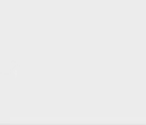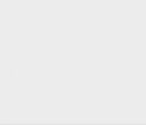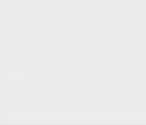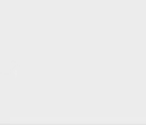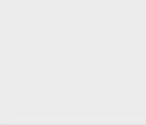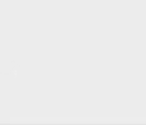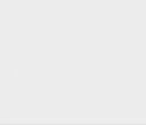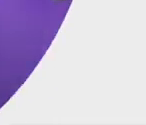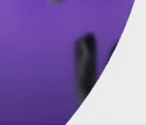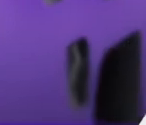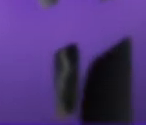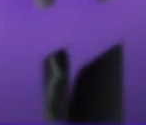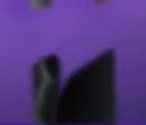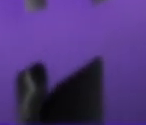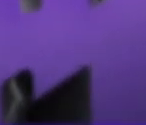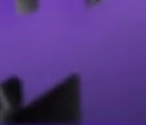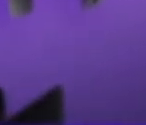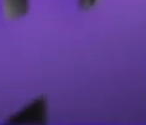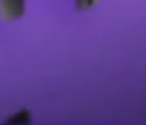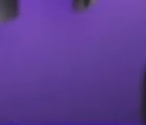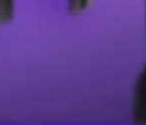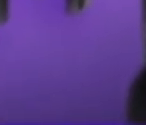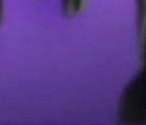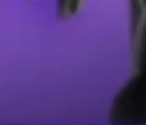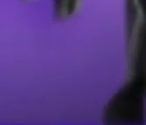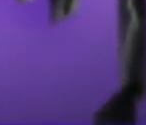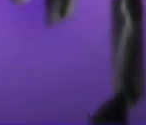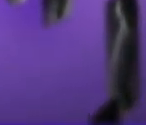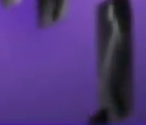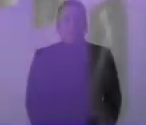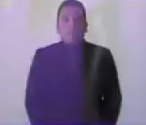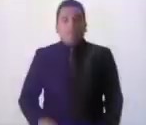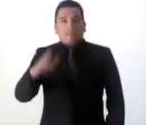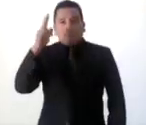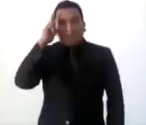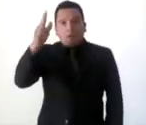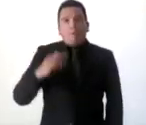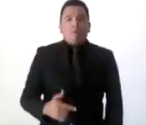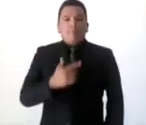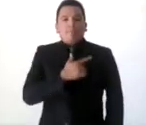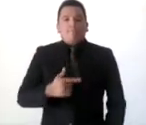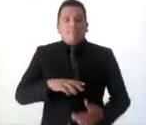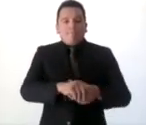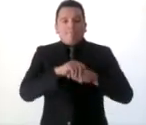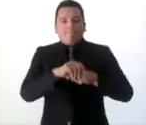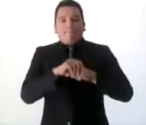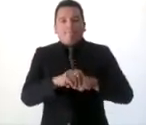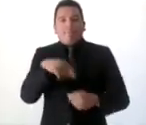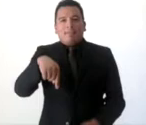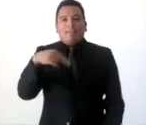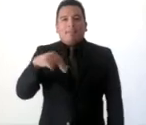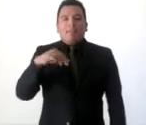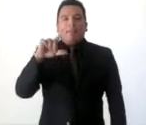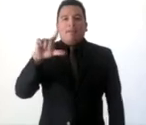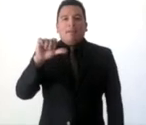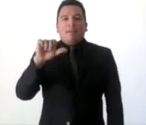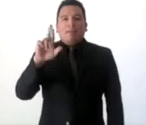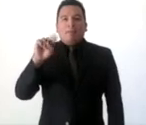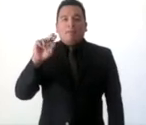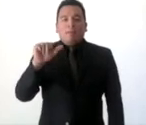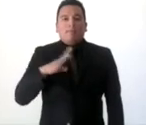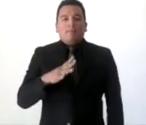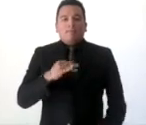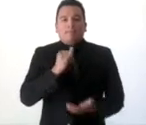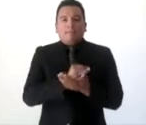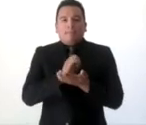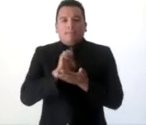Los temas democrático-electorales al alcance de la ciudadanía. Hola, ¿qué tal? Les saludamos con gran gusto en este su programa La Urna,